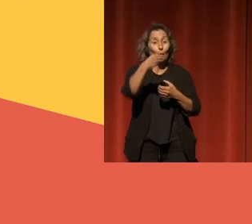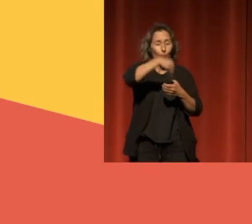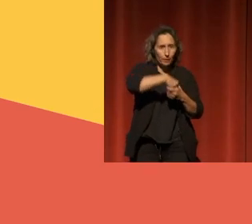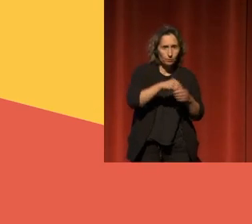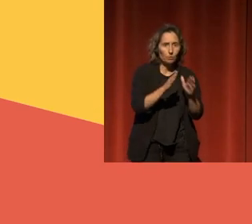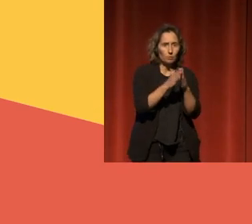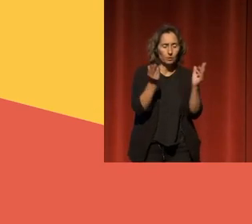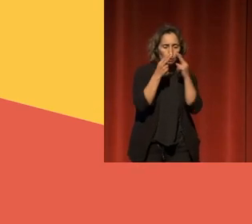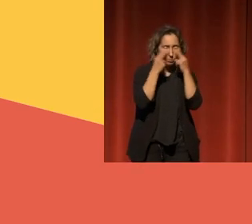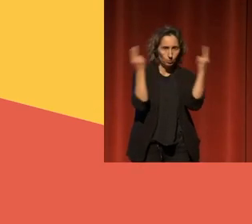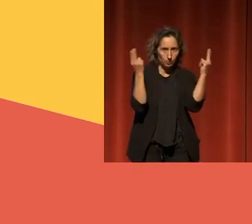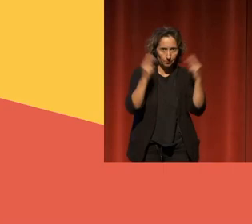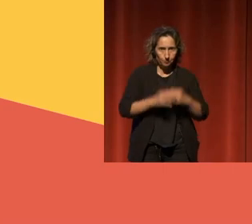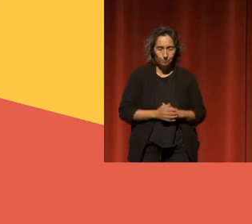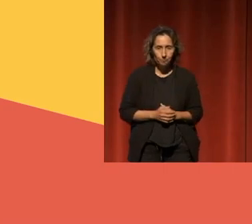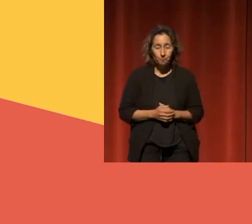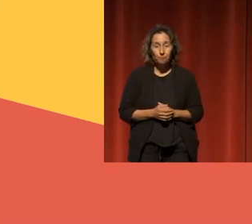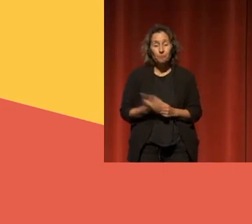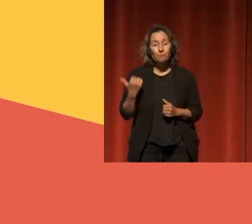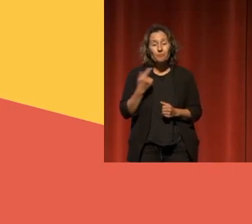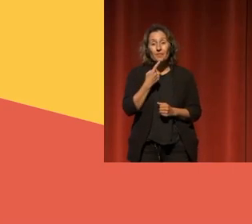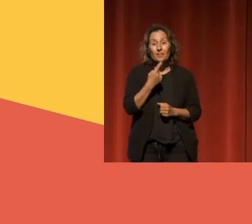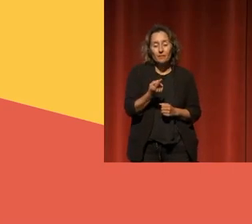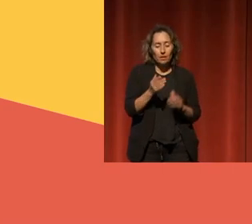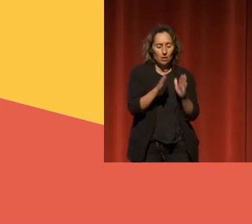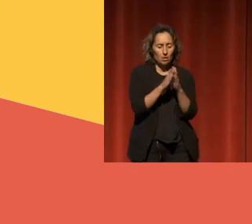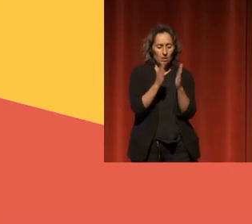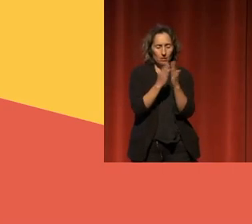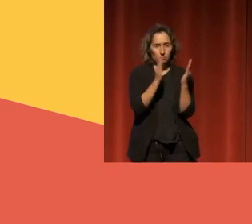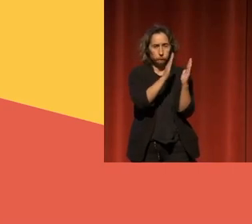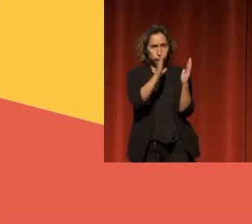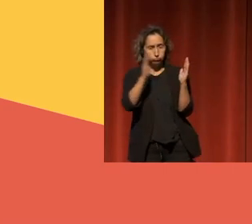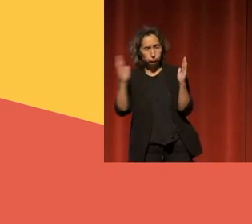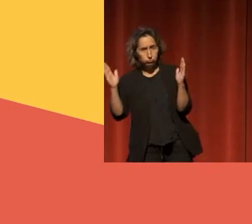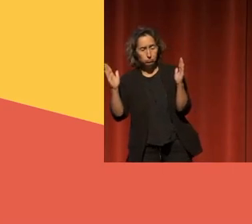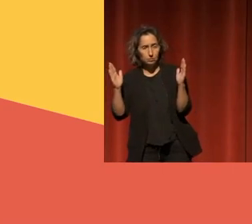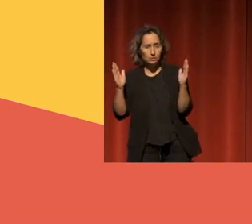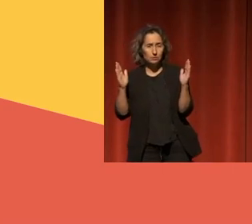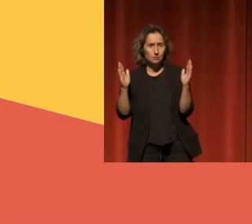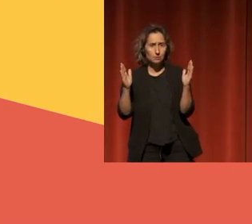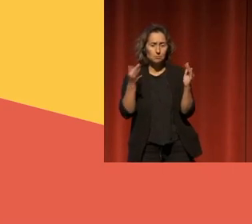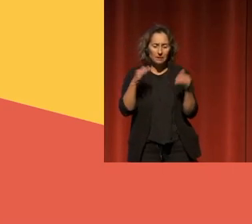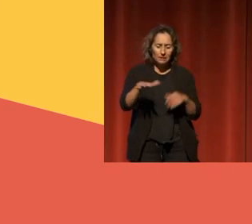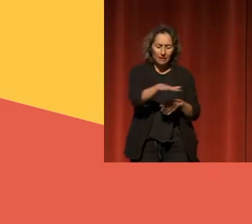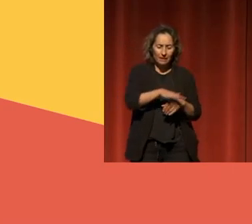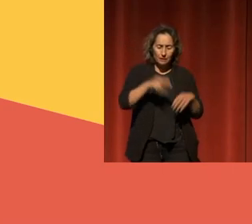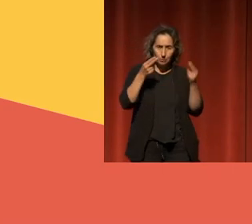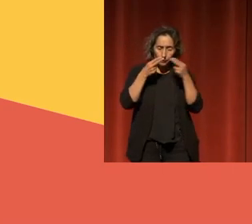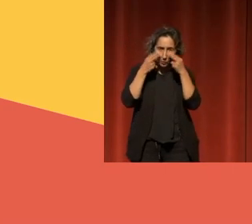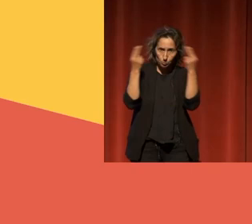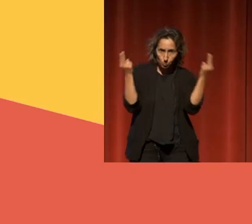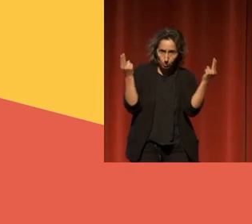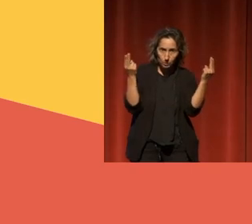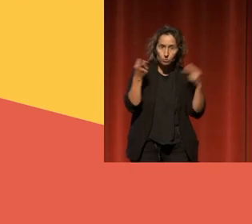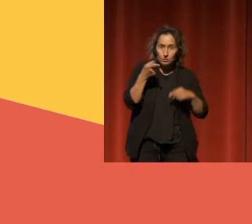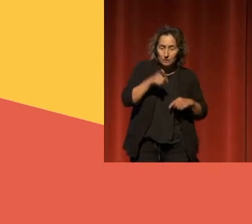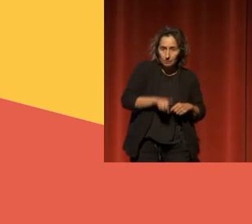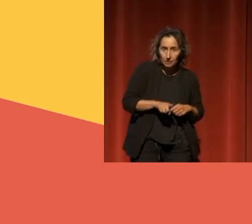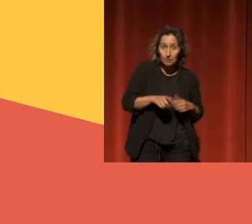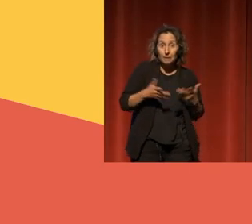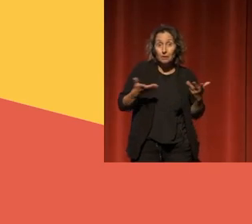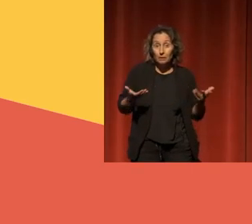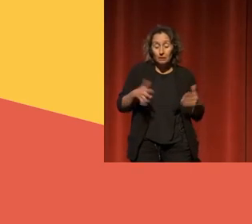públicas aduciendo que además de las colecciones de libros las bibliotecas públicas son espacios públicos y por tanto